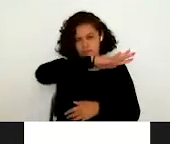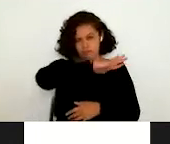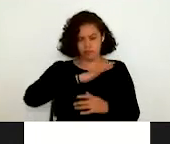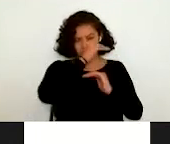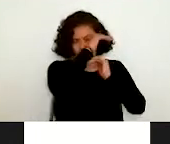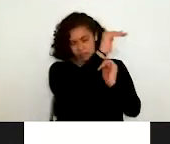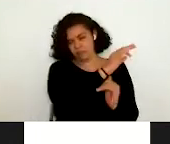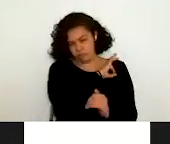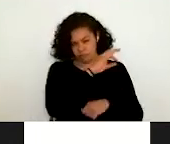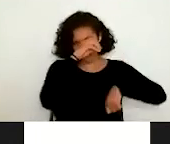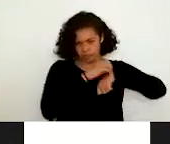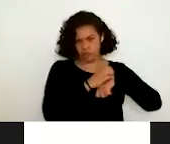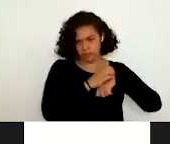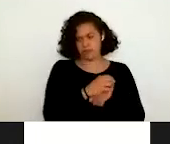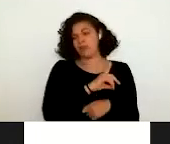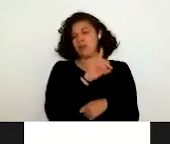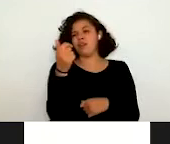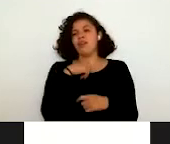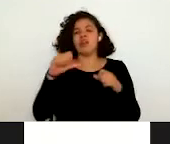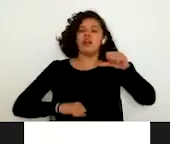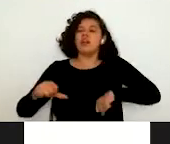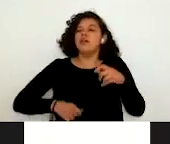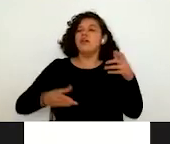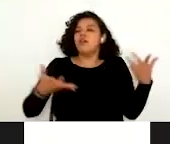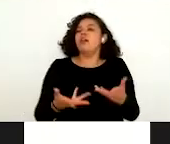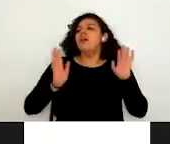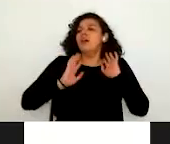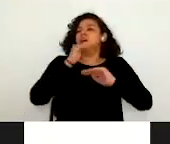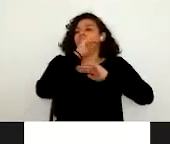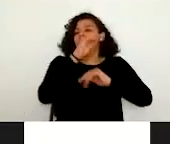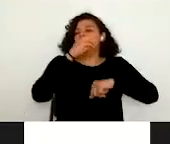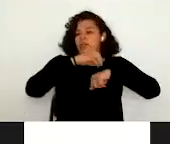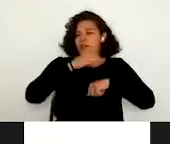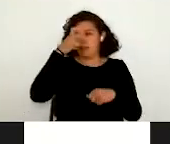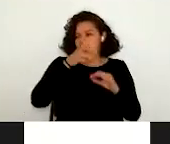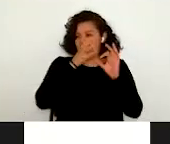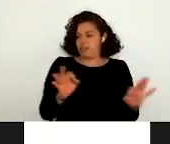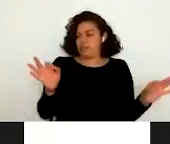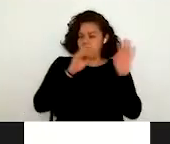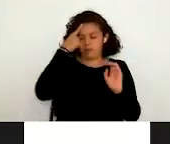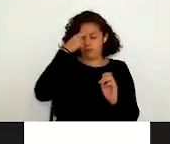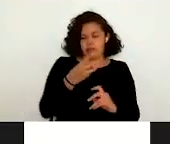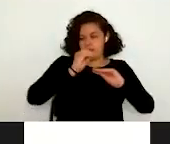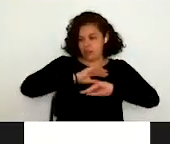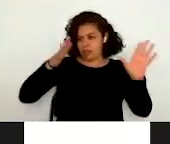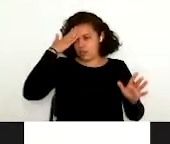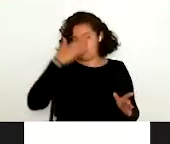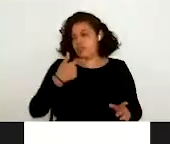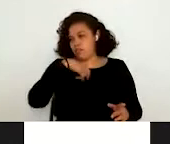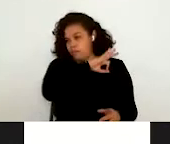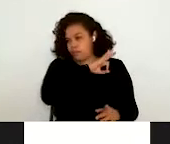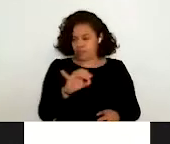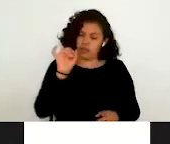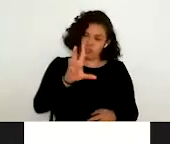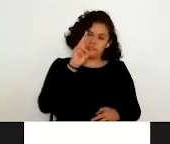voy a implementar las actividades es importante para tener en claro qué es lo que puedo o no